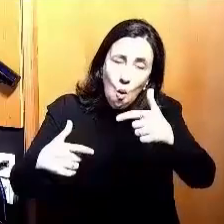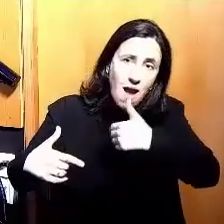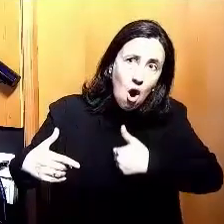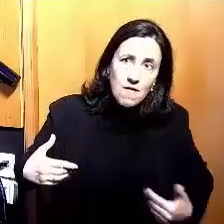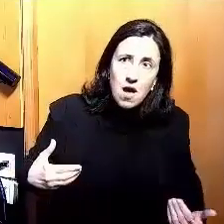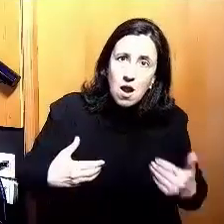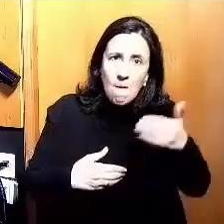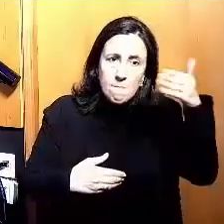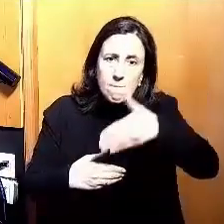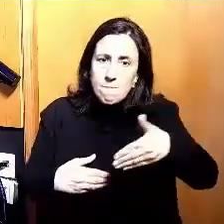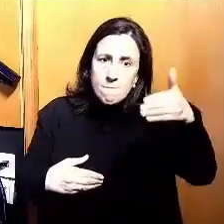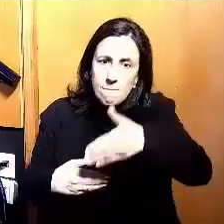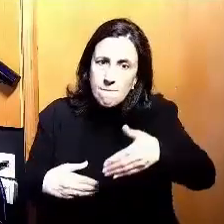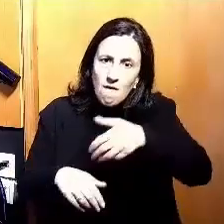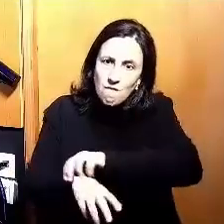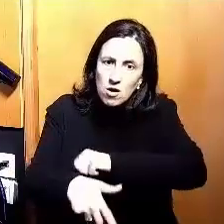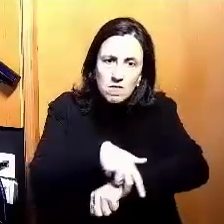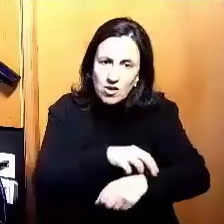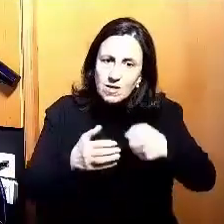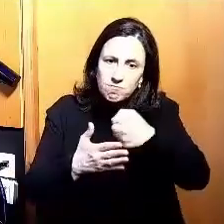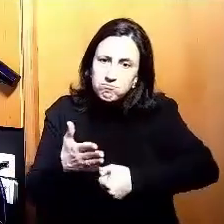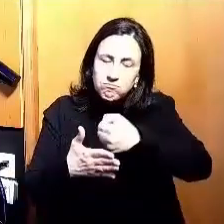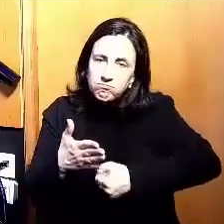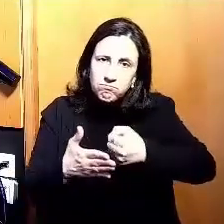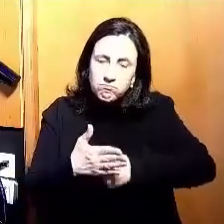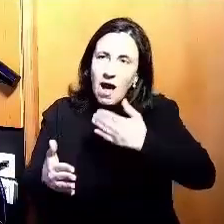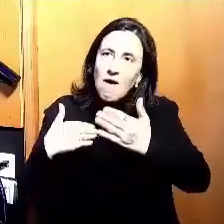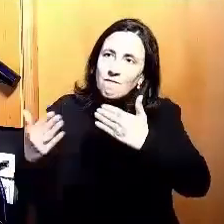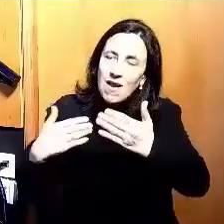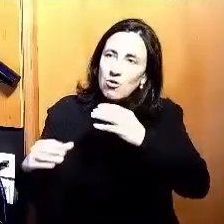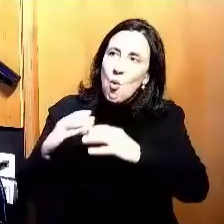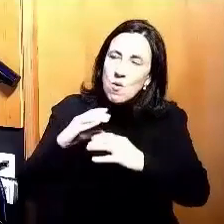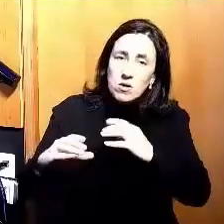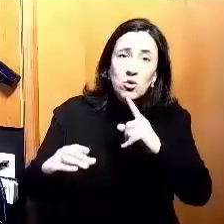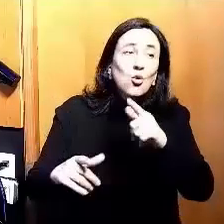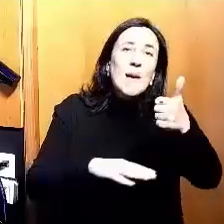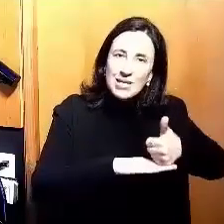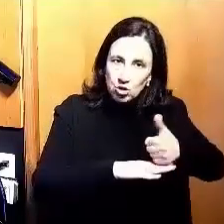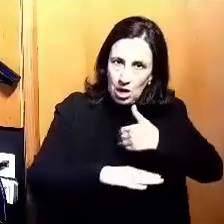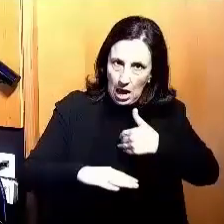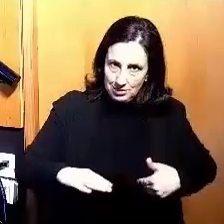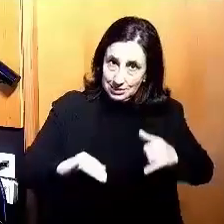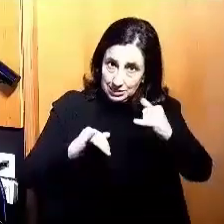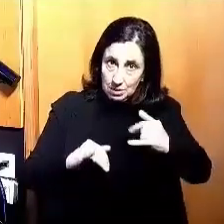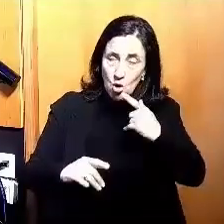aquí activamente participando en esas conversaciones. No digo que no hay gente de gobierno, no hay un GovCamp